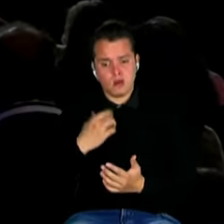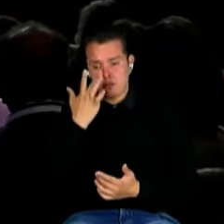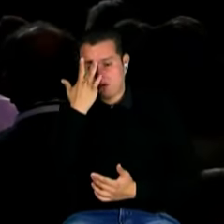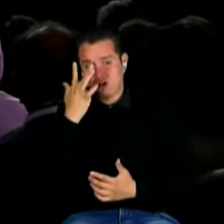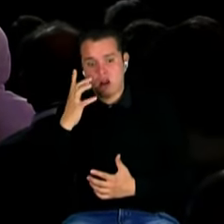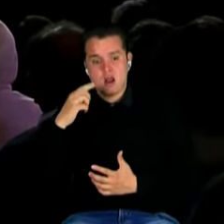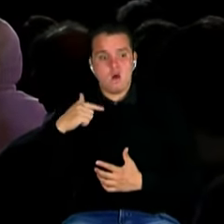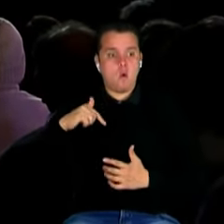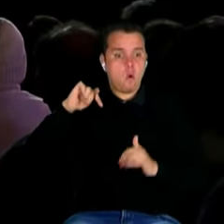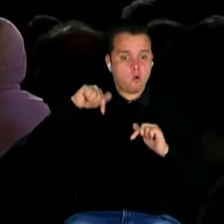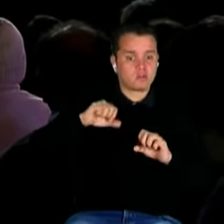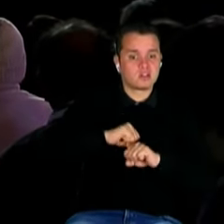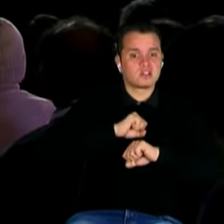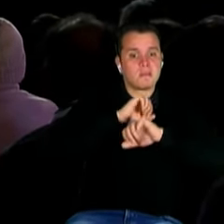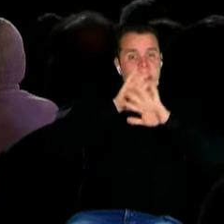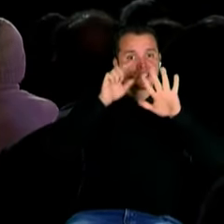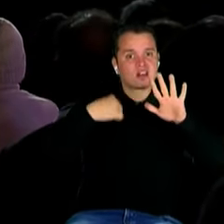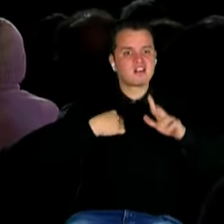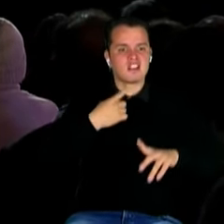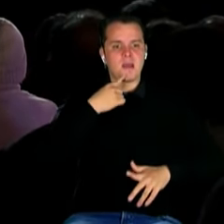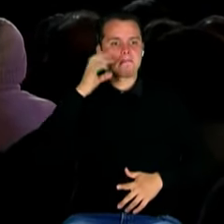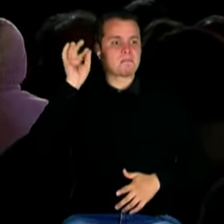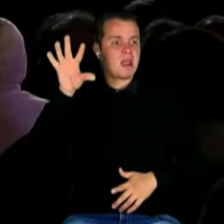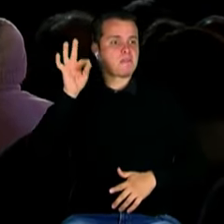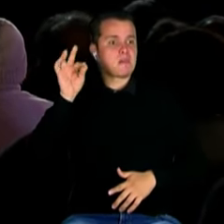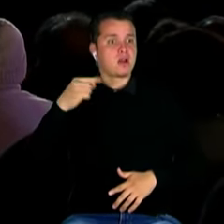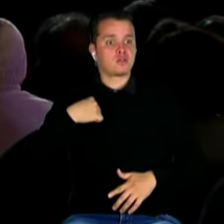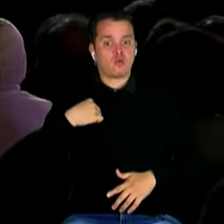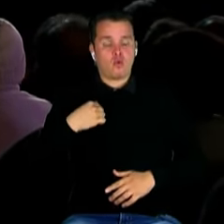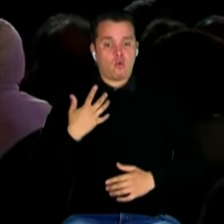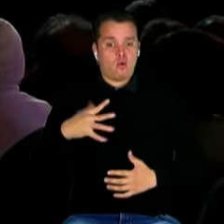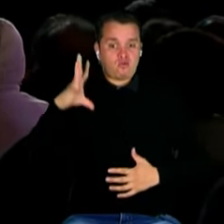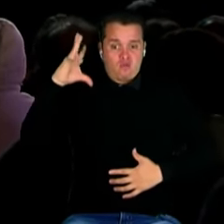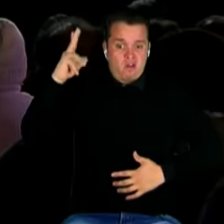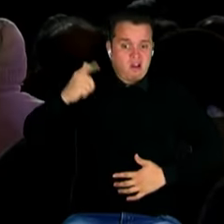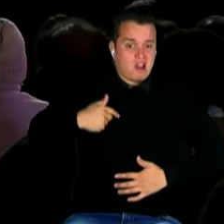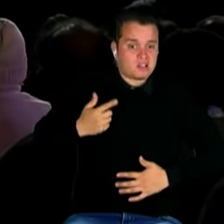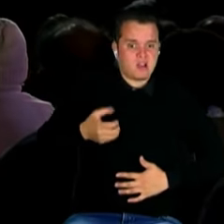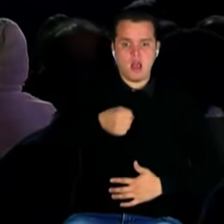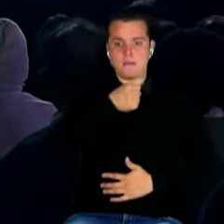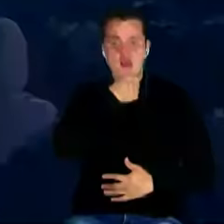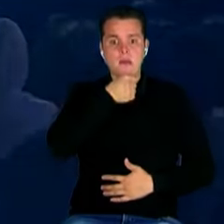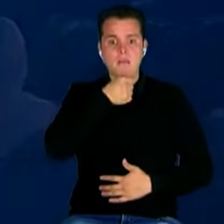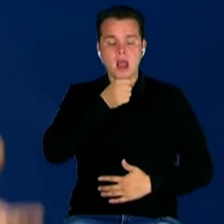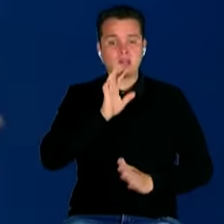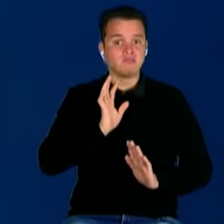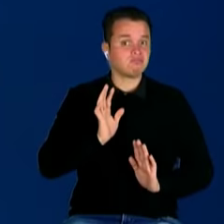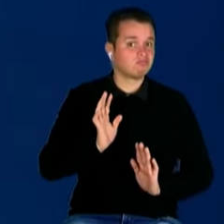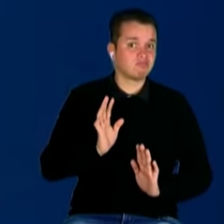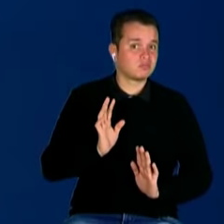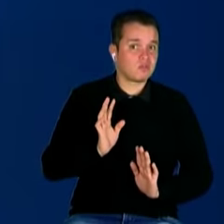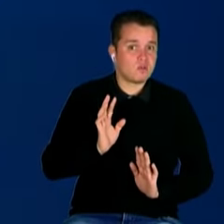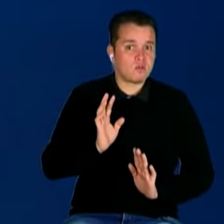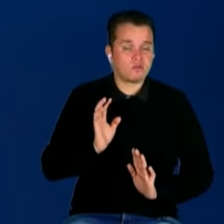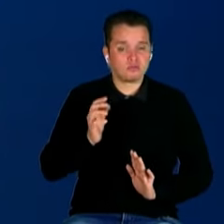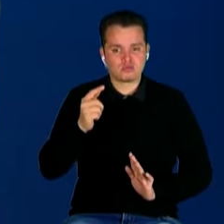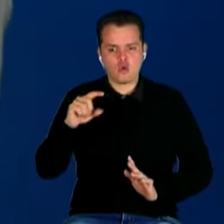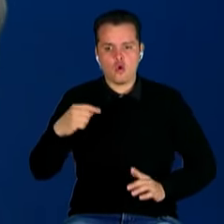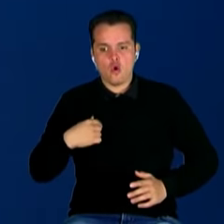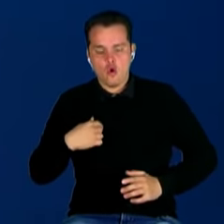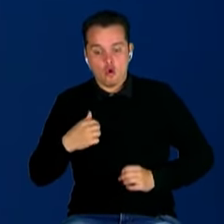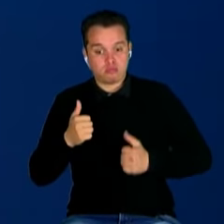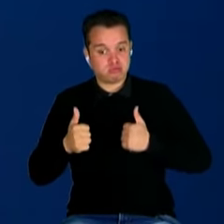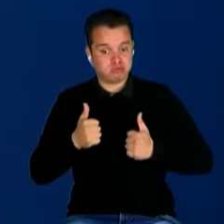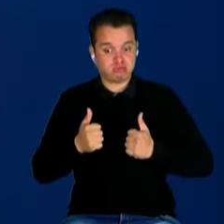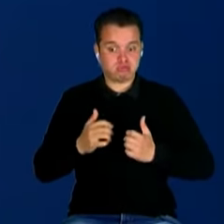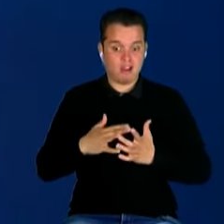tener el privilegio en esta mañana de pararme delante de ustedes con este micrófono a hablarles. Yo no tendría por qué tener el